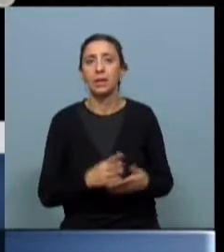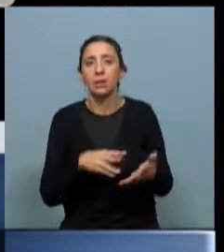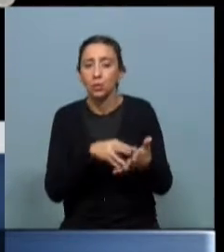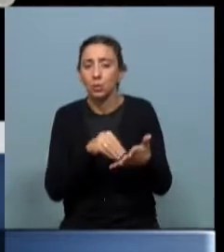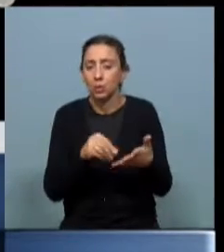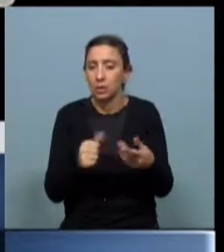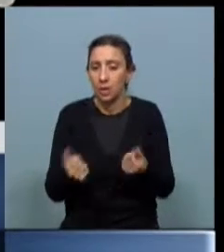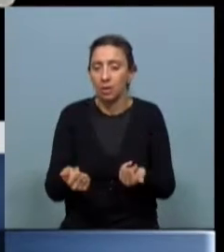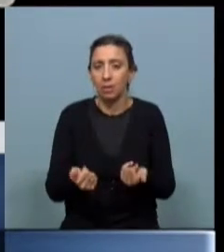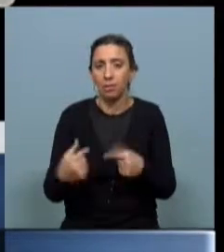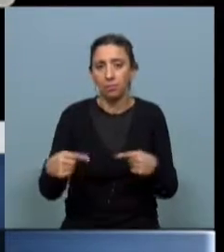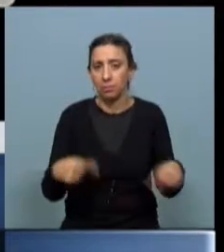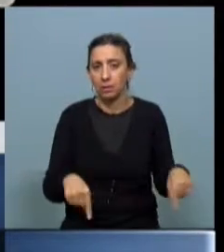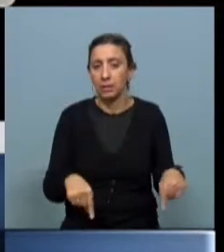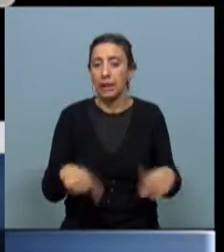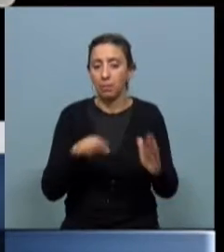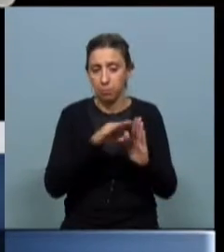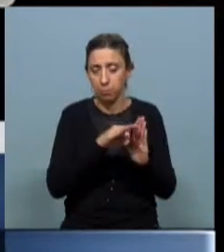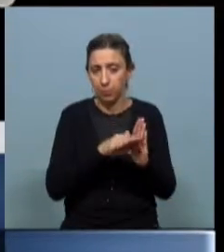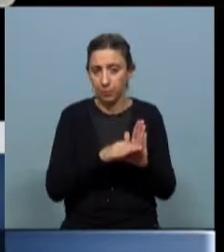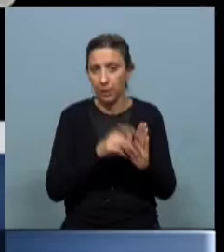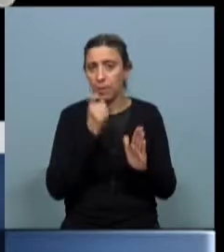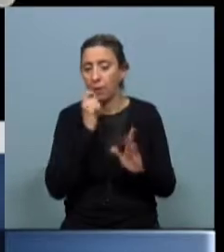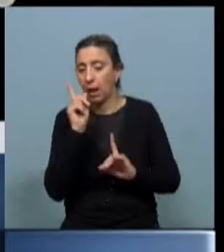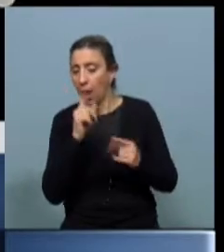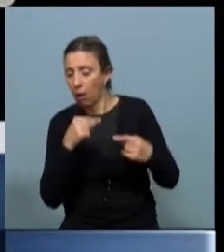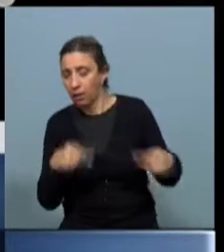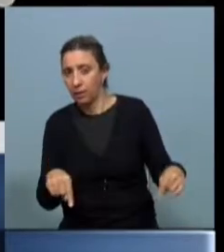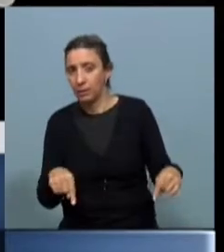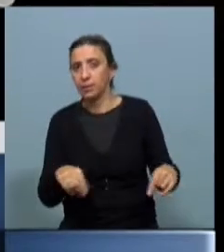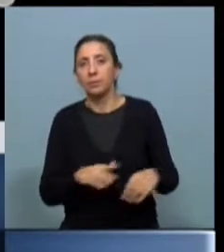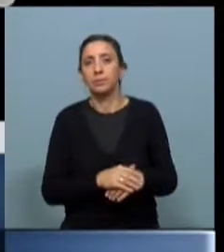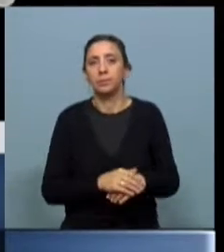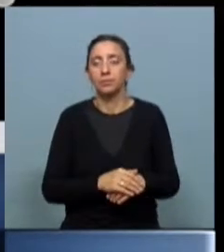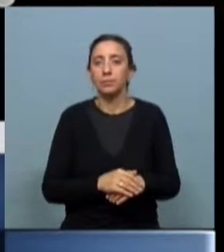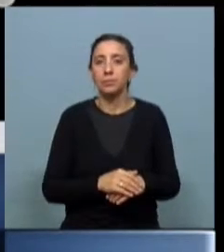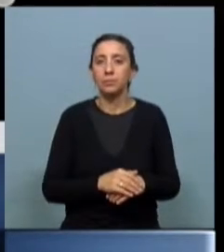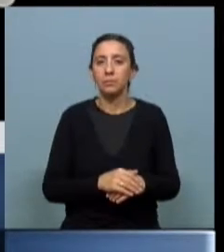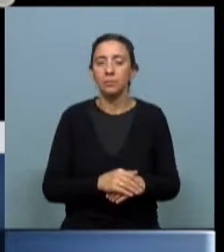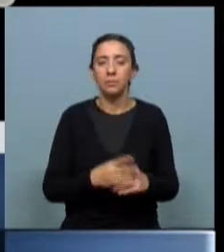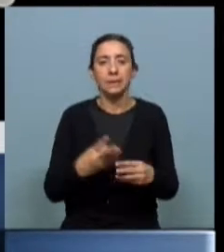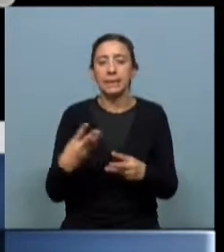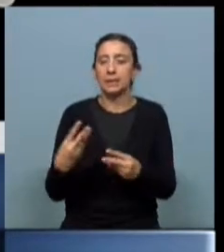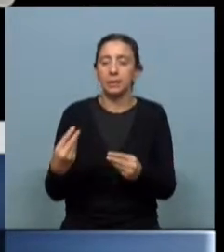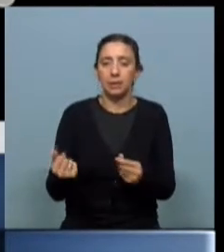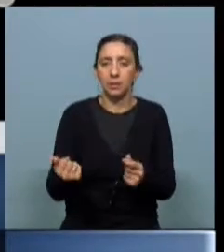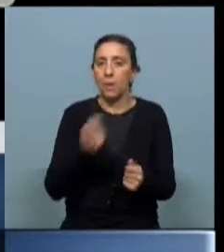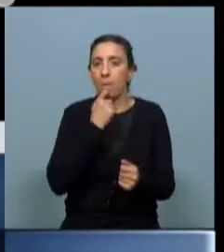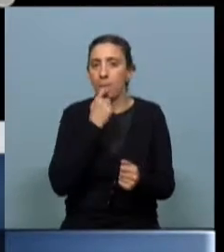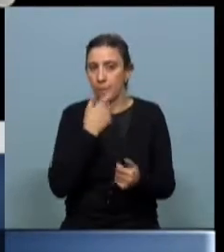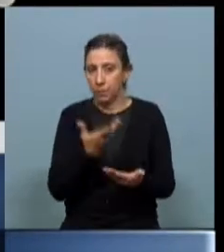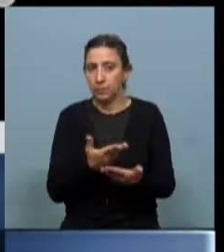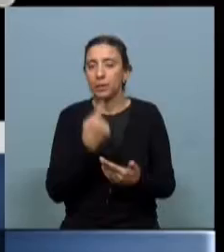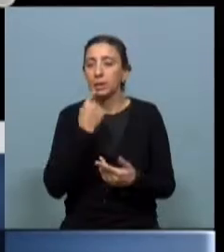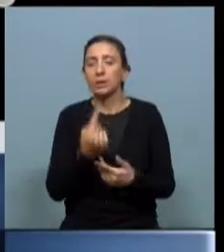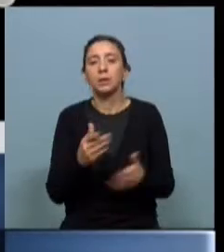sensores, y ellos programan para que a determinadas medidas de esos sensores, ellos le